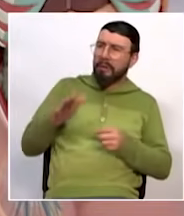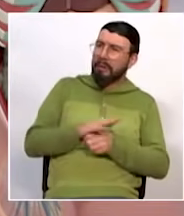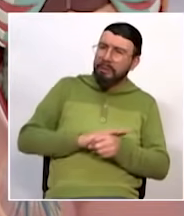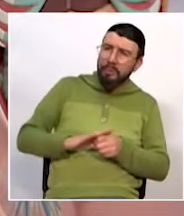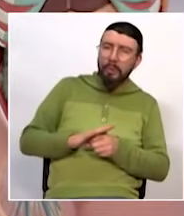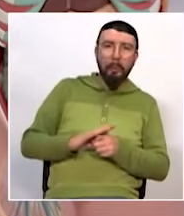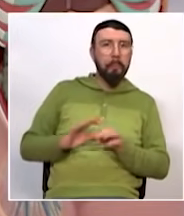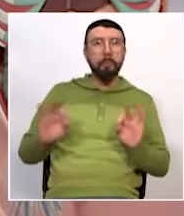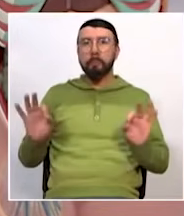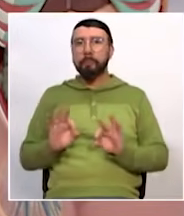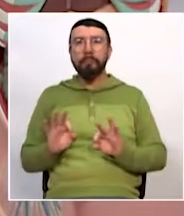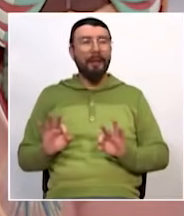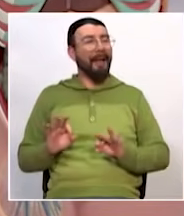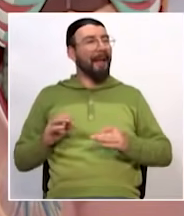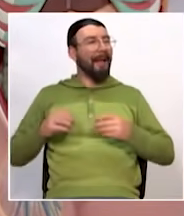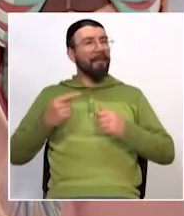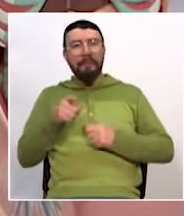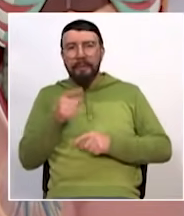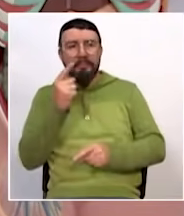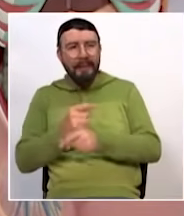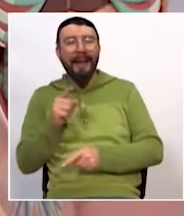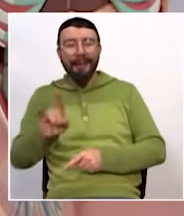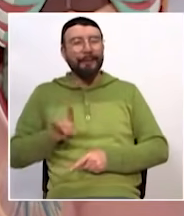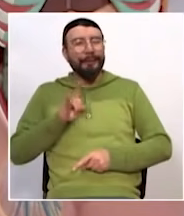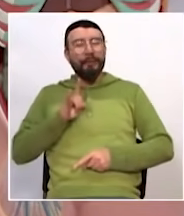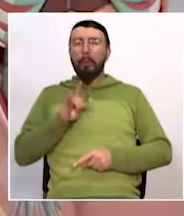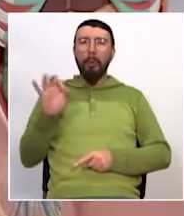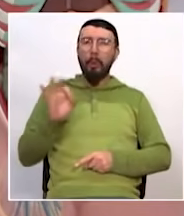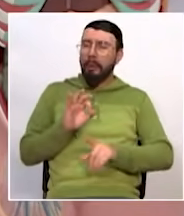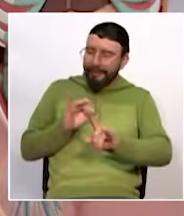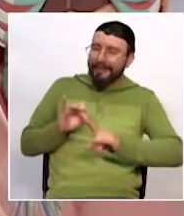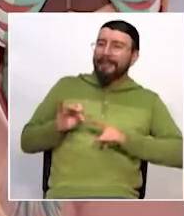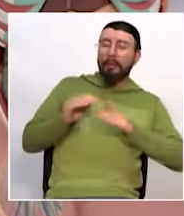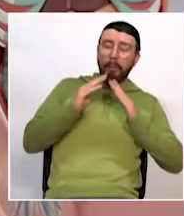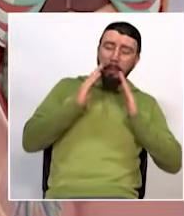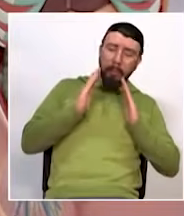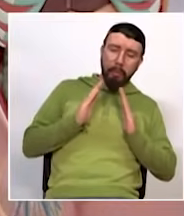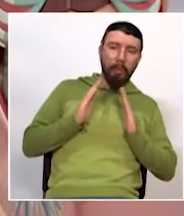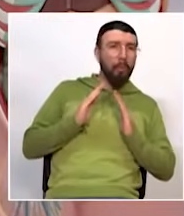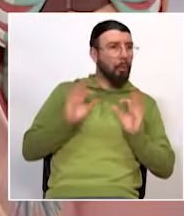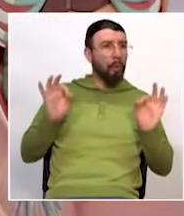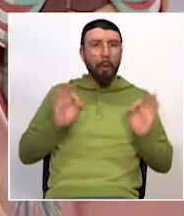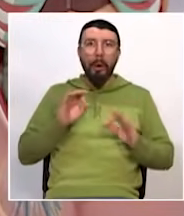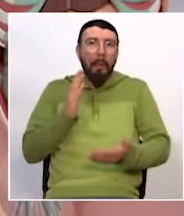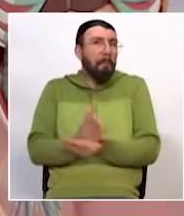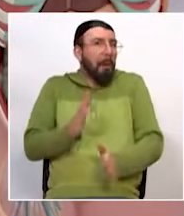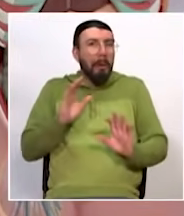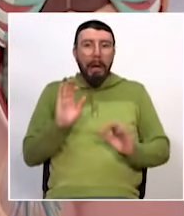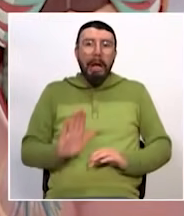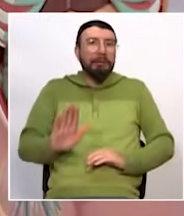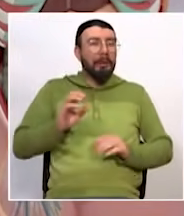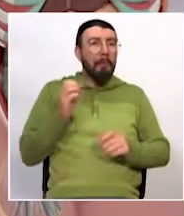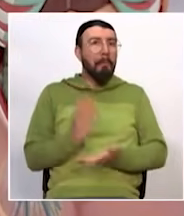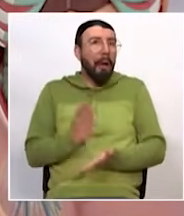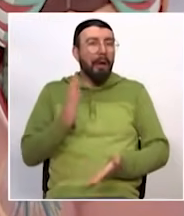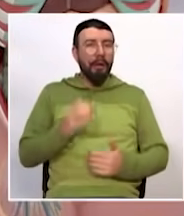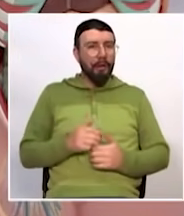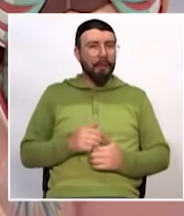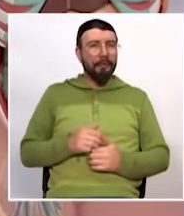que tenga que sentirse muy bien y muy contenta o el que amanezca con las alas quebradas de esas personas